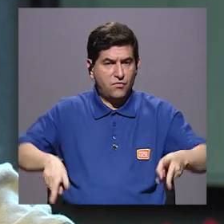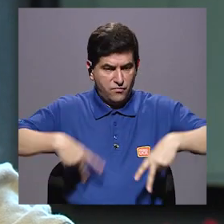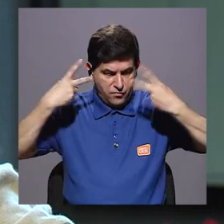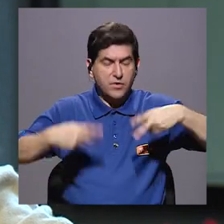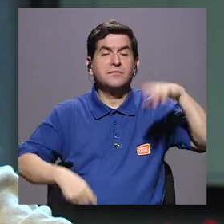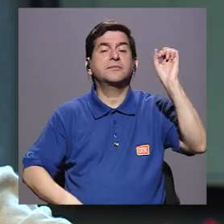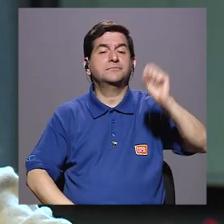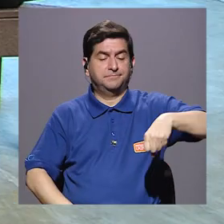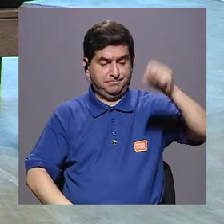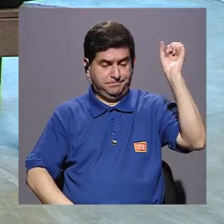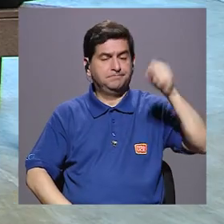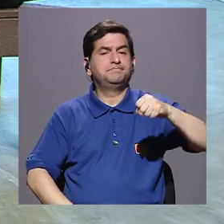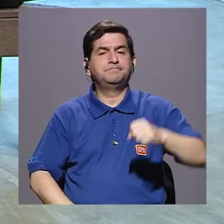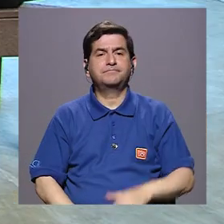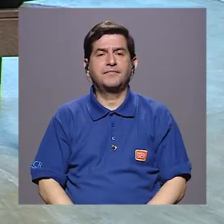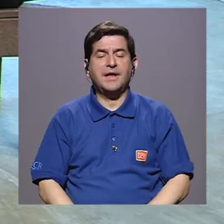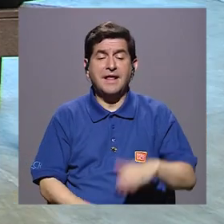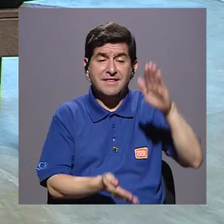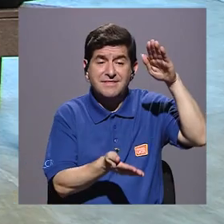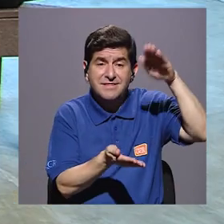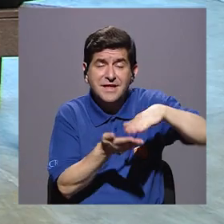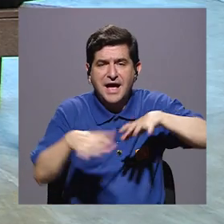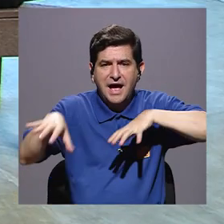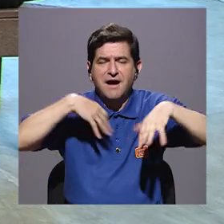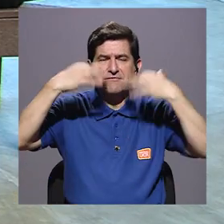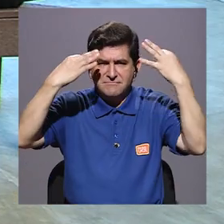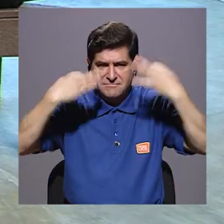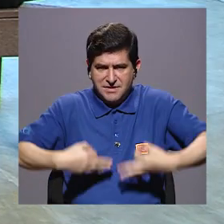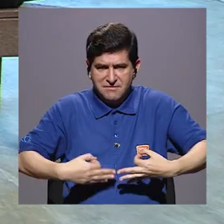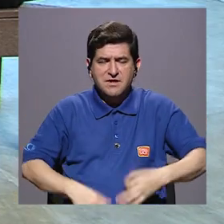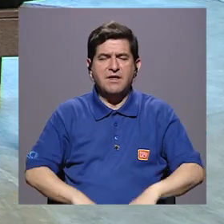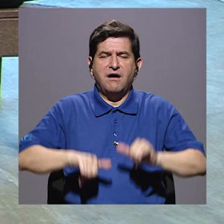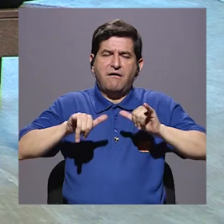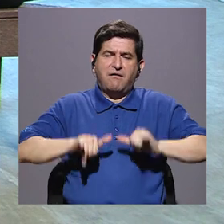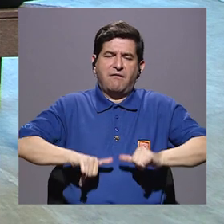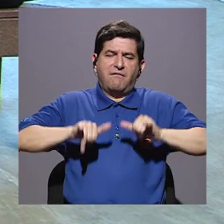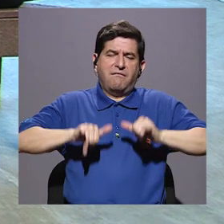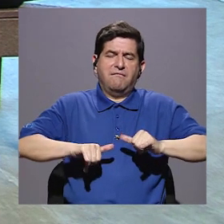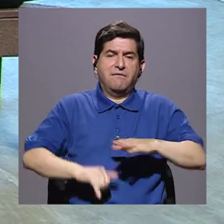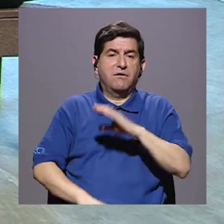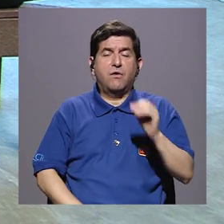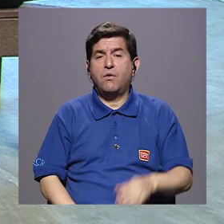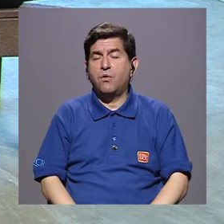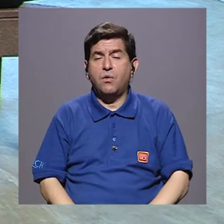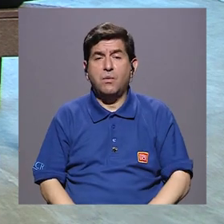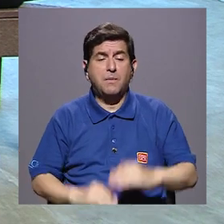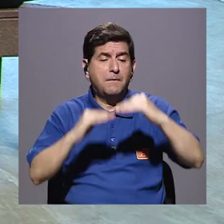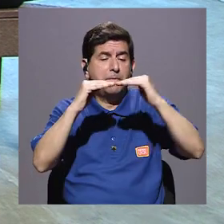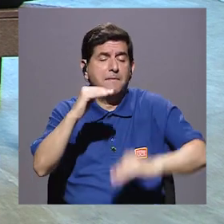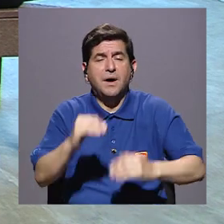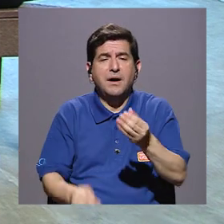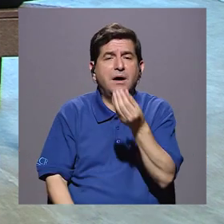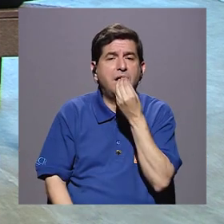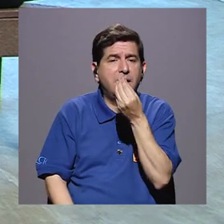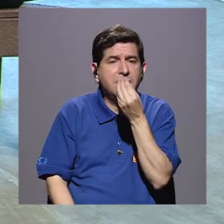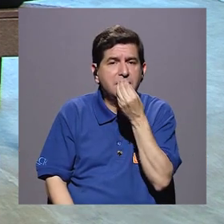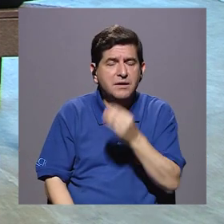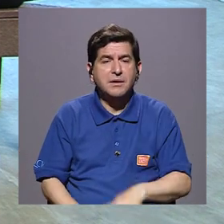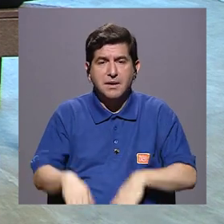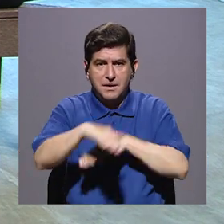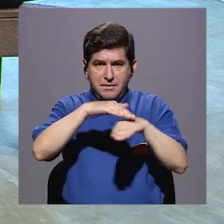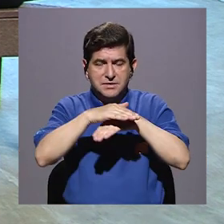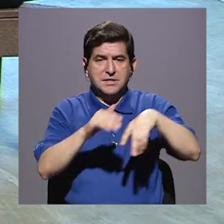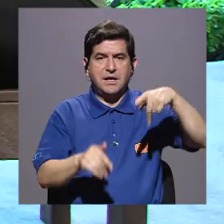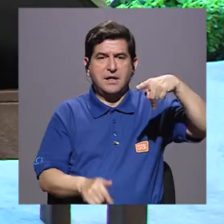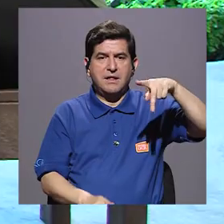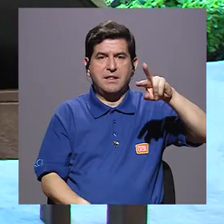correcto, también. Está relacionado con lo que es la disminución de la actividad física, el sedentarismo, o la baja ingesta también, incluso de la que es alimentación